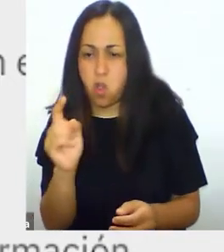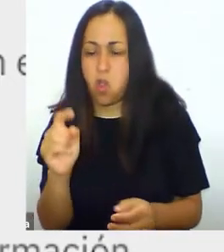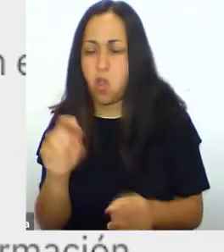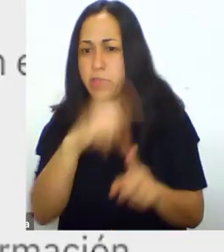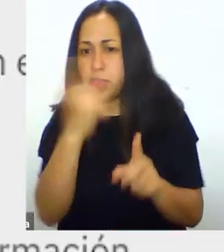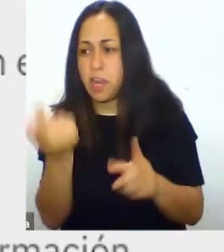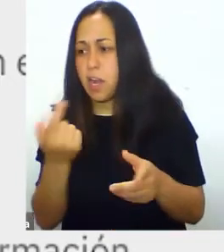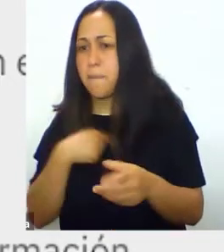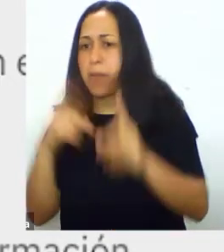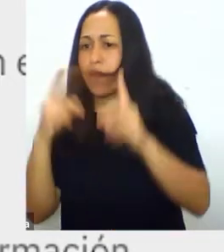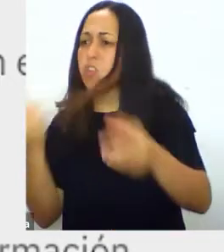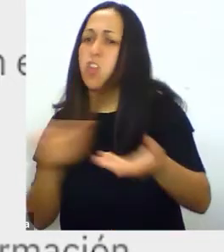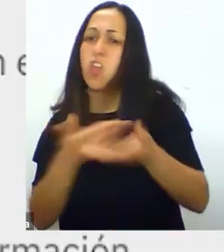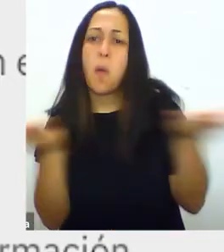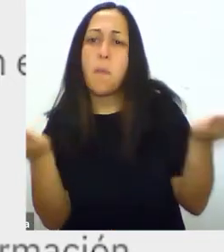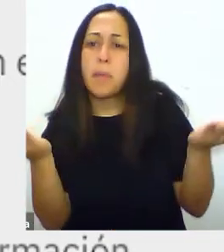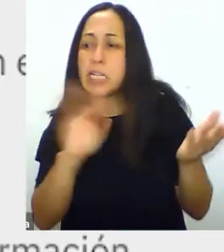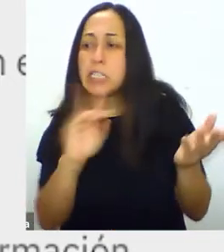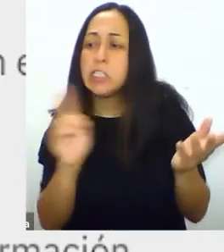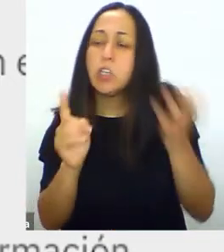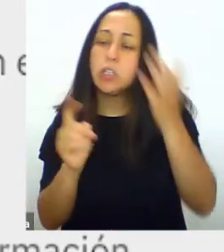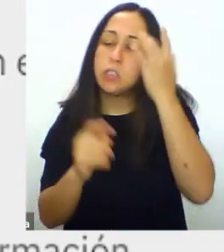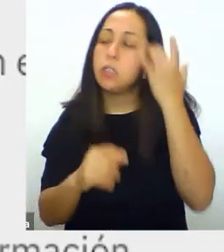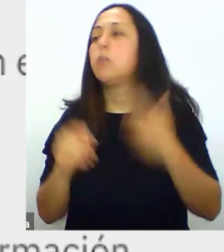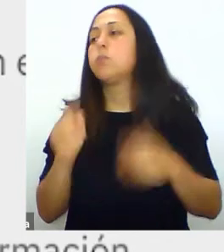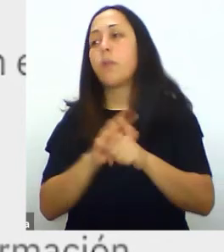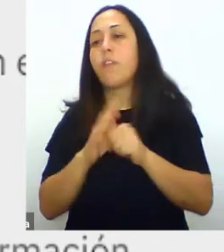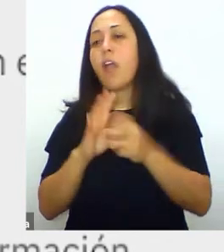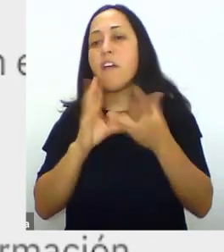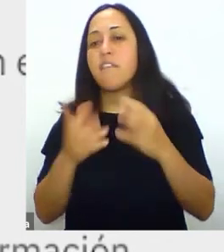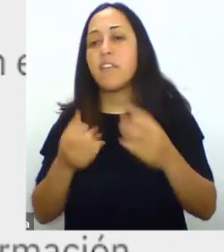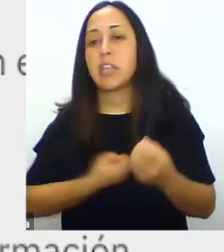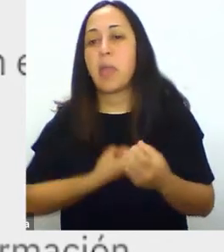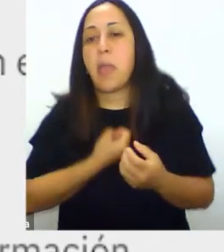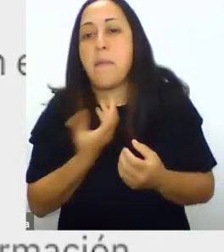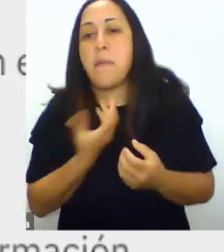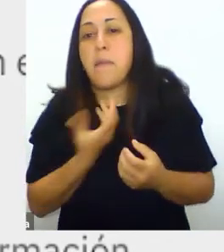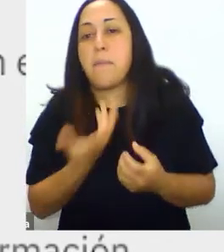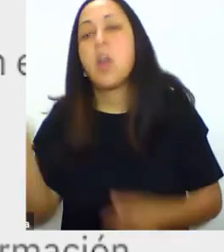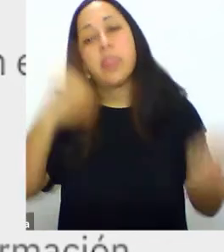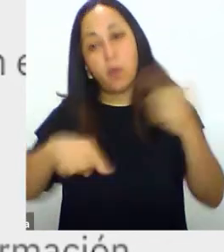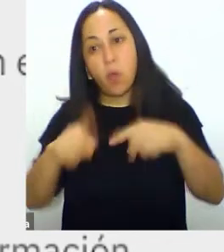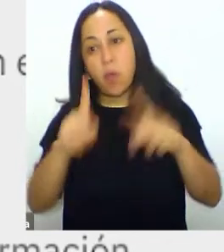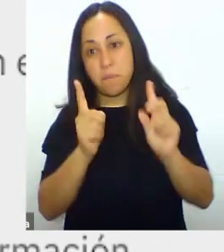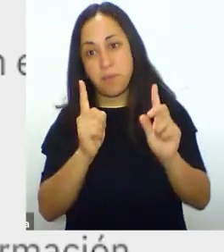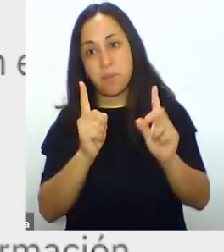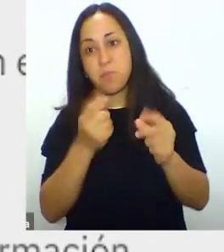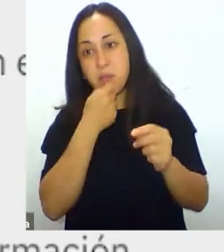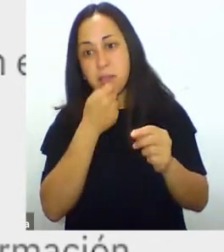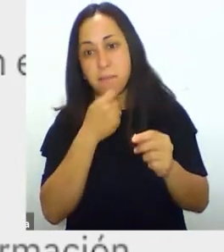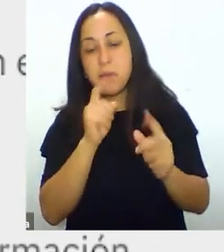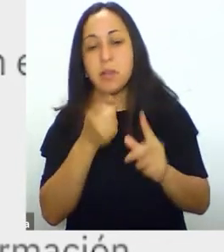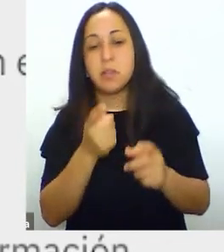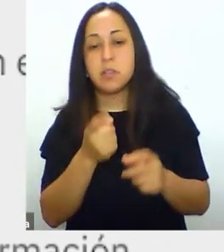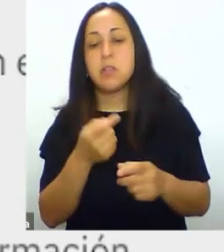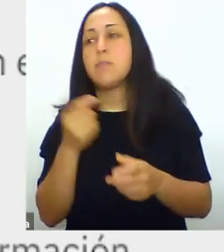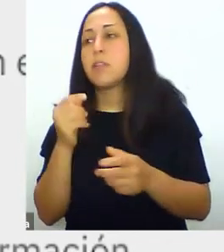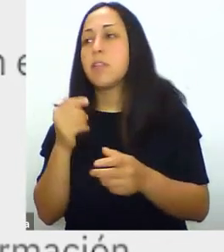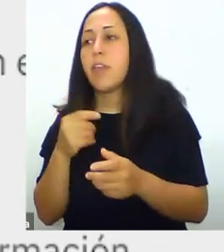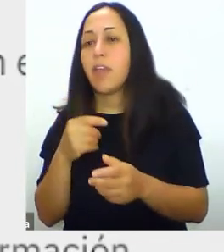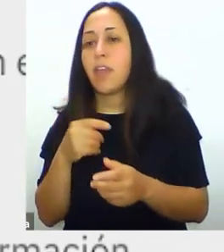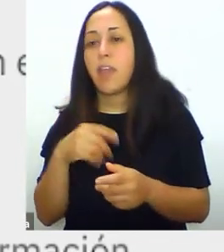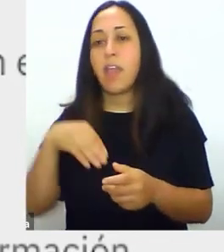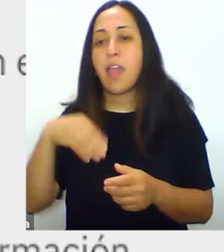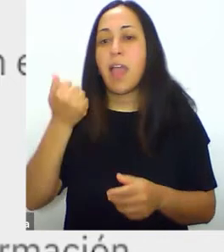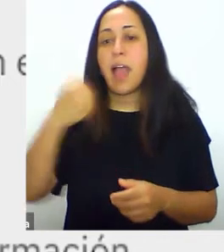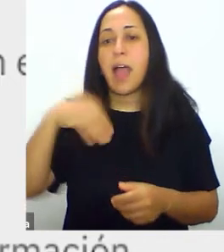en un tercer tipo de violencia, que son las afectaciones a canales de expresión de vuelta. En este caso, Amalia tuvo que